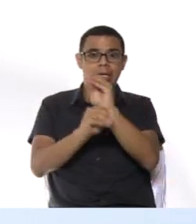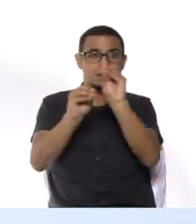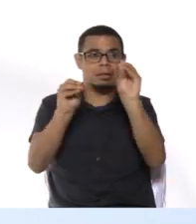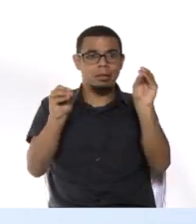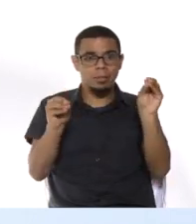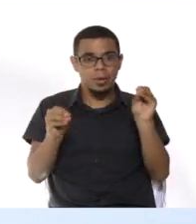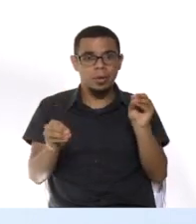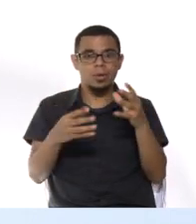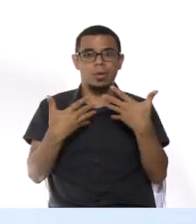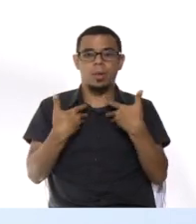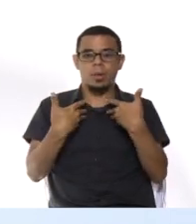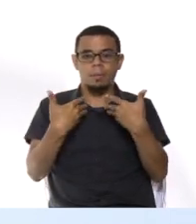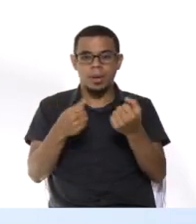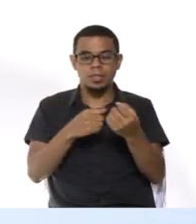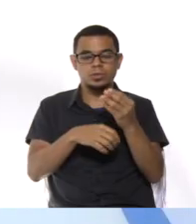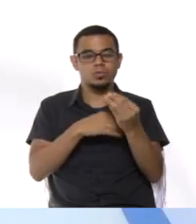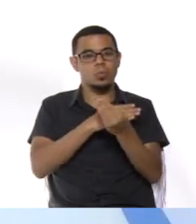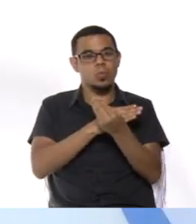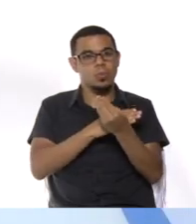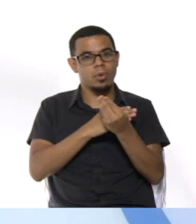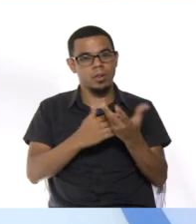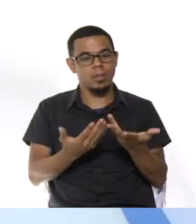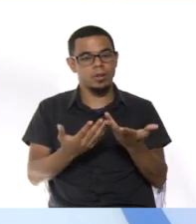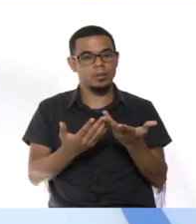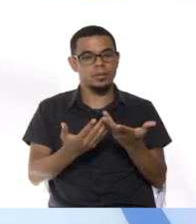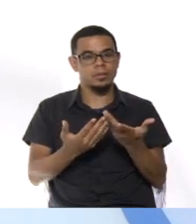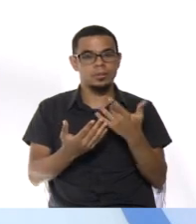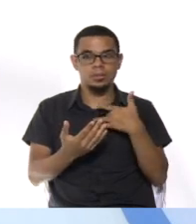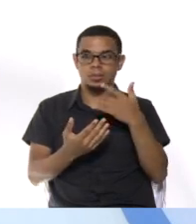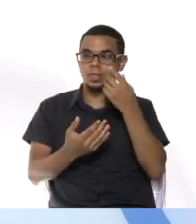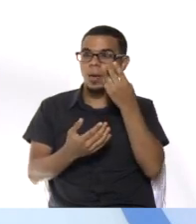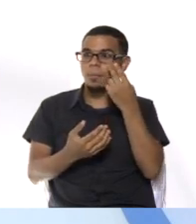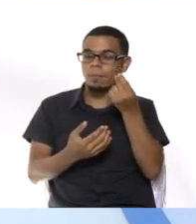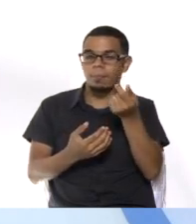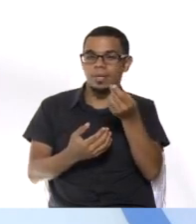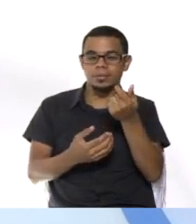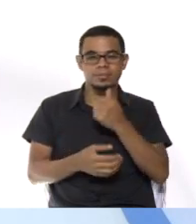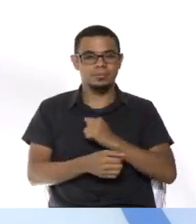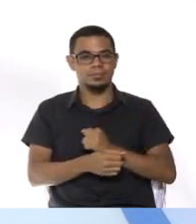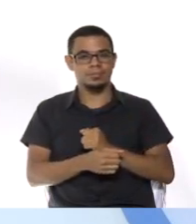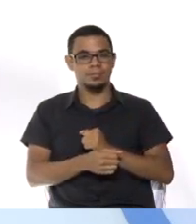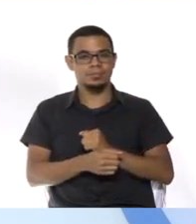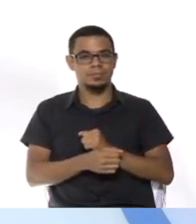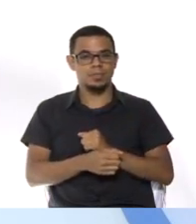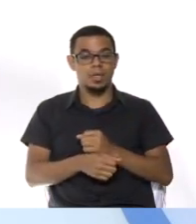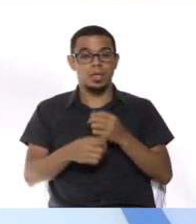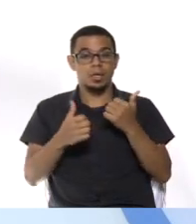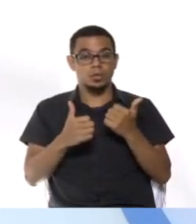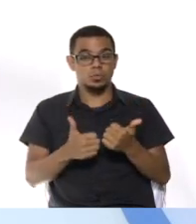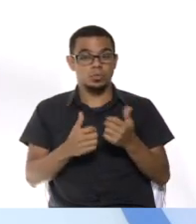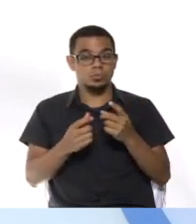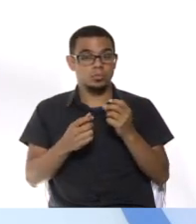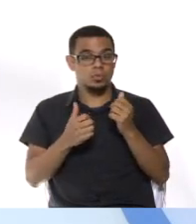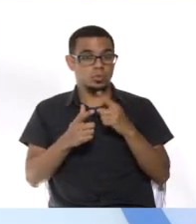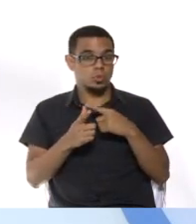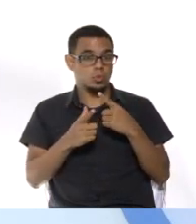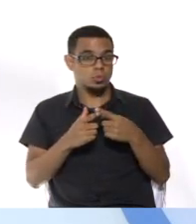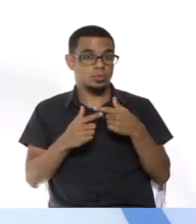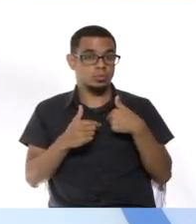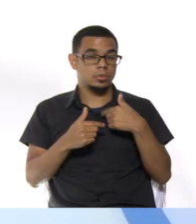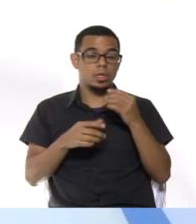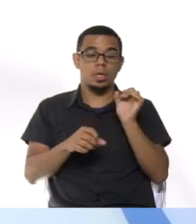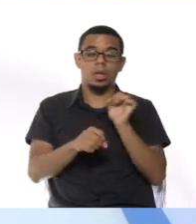y a la prevención? Claro que sí, porque nuestra plataforma 2.0 está totalmente activa. Tienen a